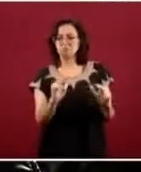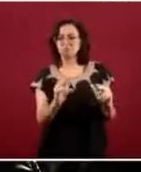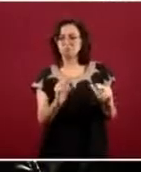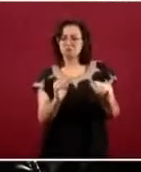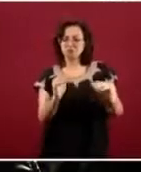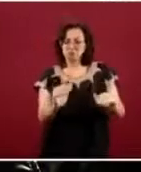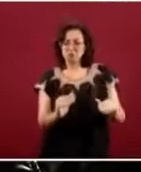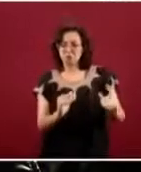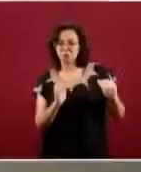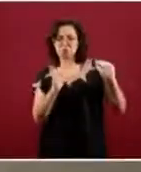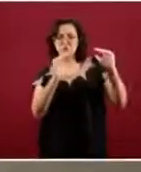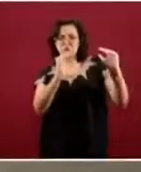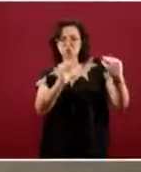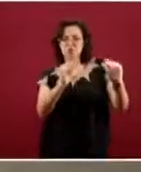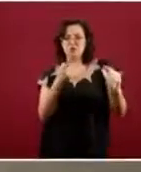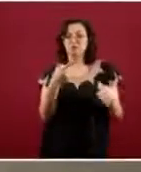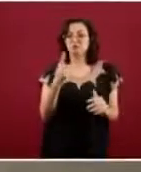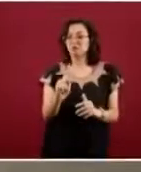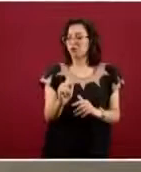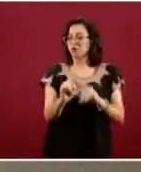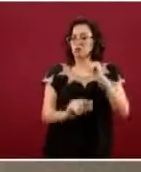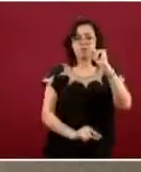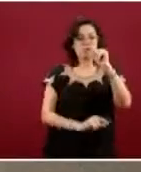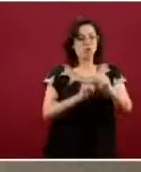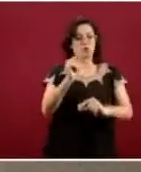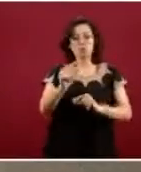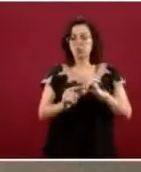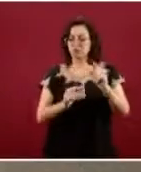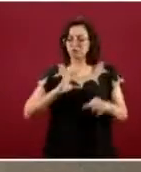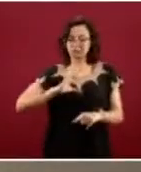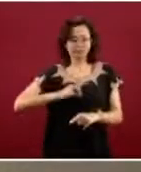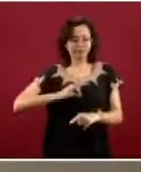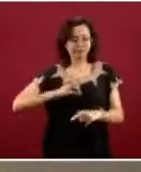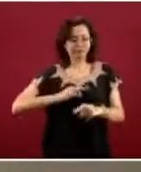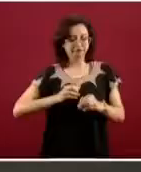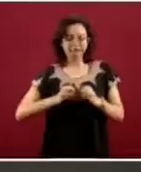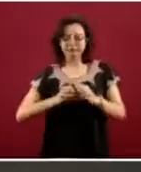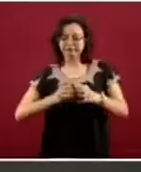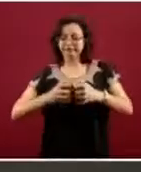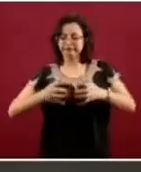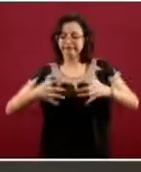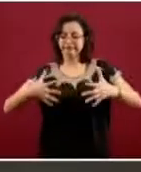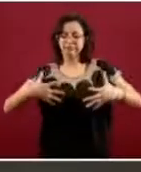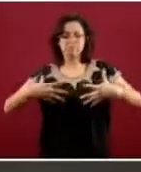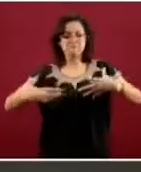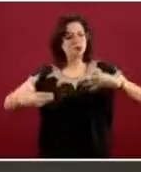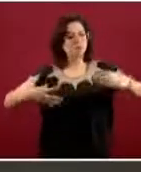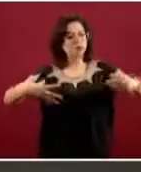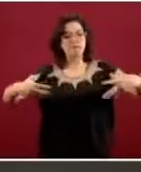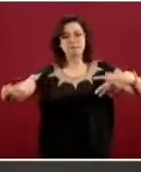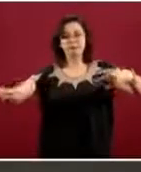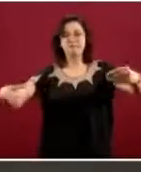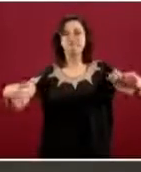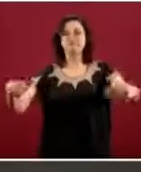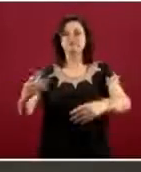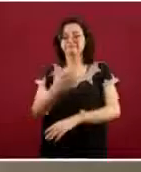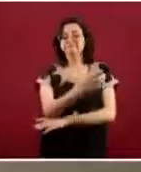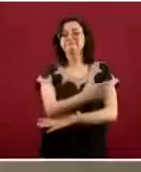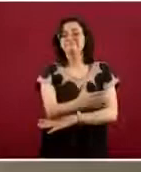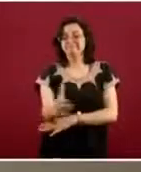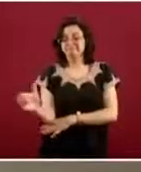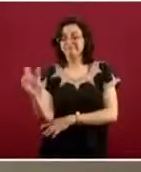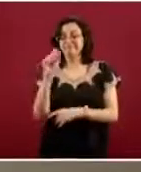más arriba que el promedio, pero en algún momento esta barrera se va a perder, la barrera geográfica y la barrera social, y va a afectar con